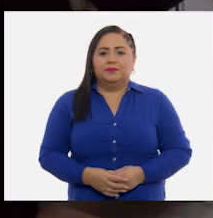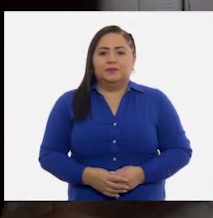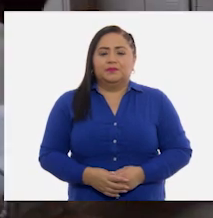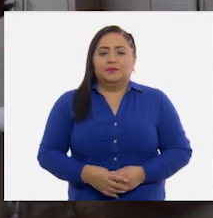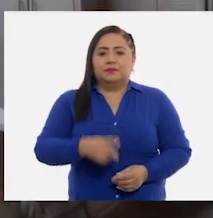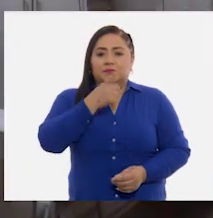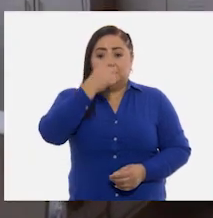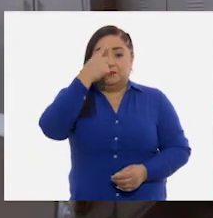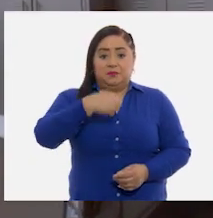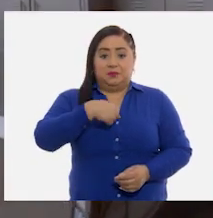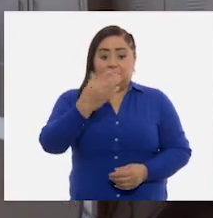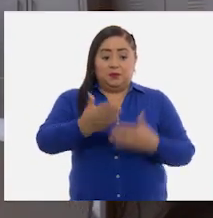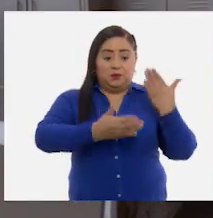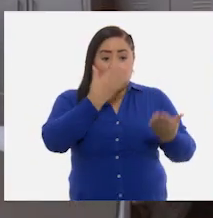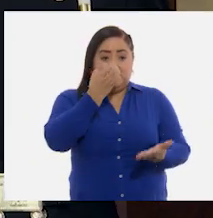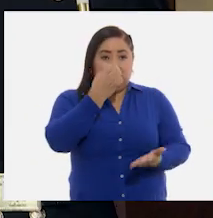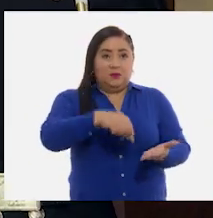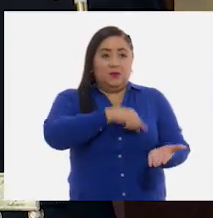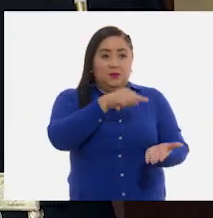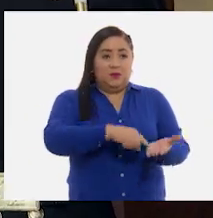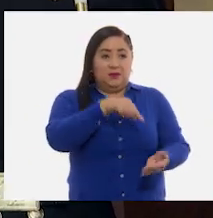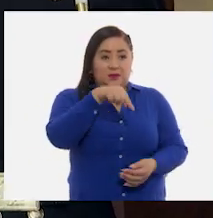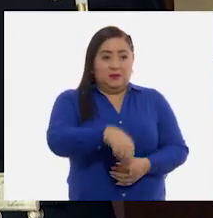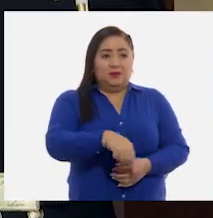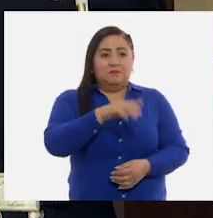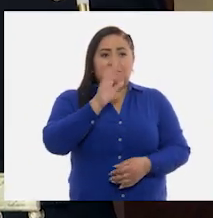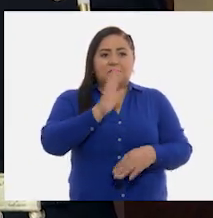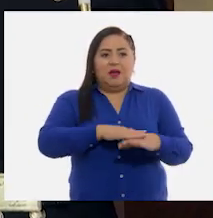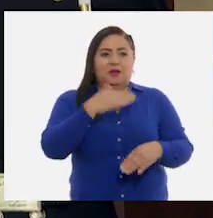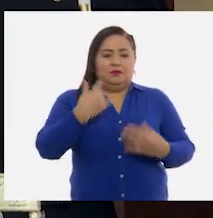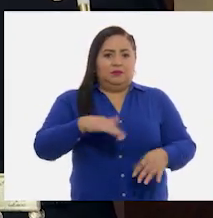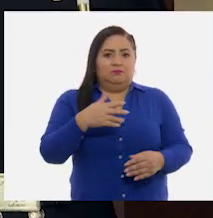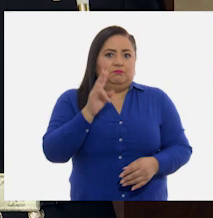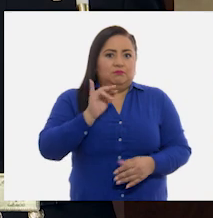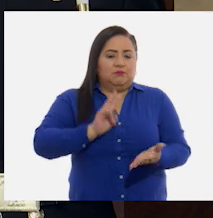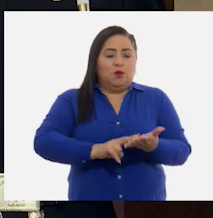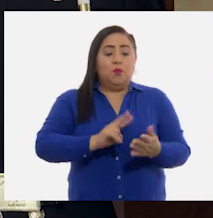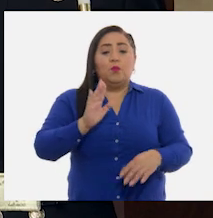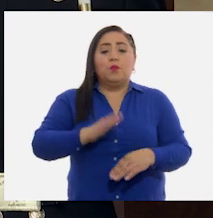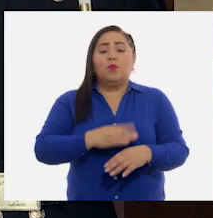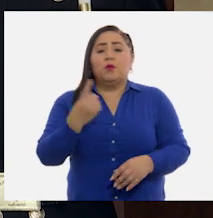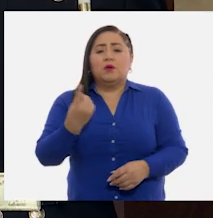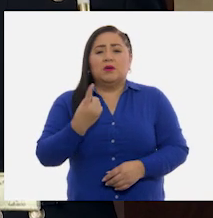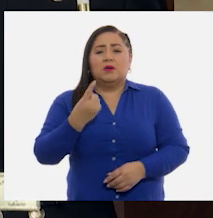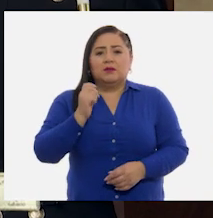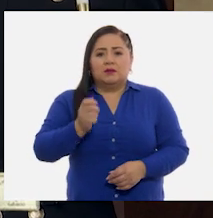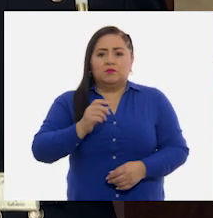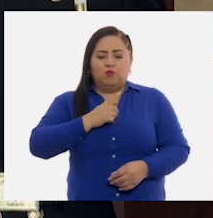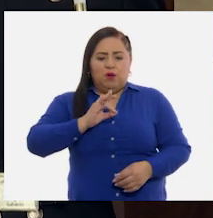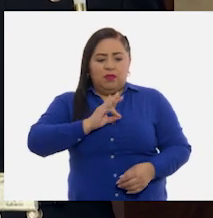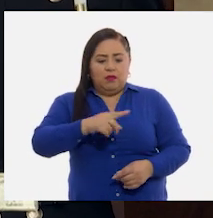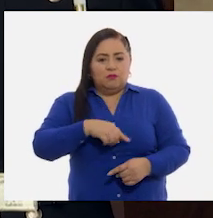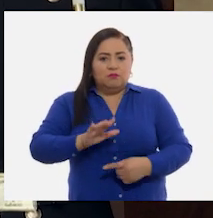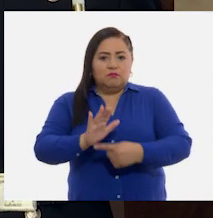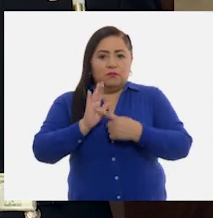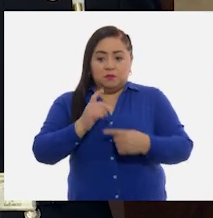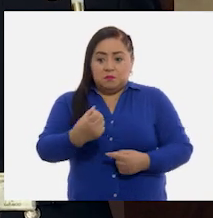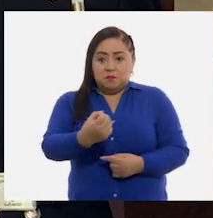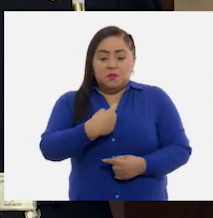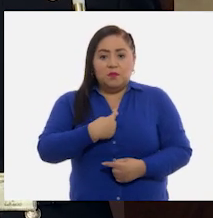Para mí estudiar en este heroico plantel es más que un privilegio. Es estar comprometido no solo con uno